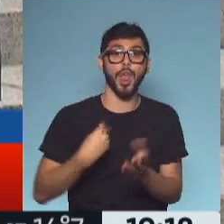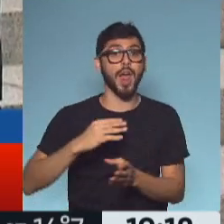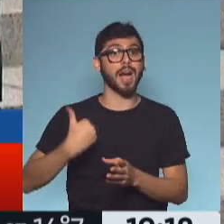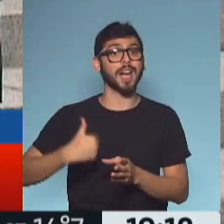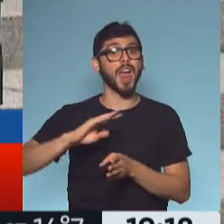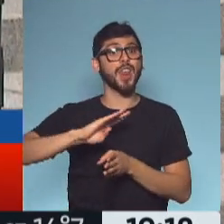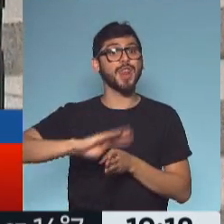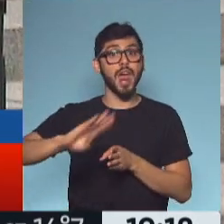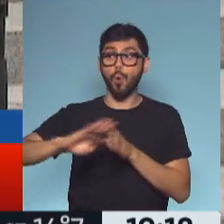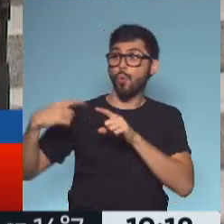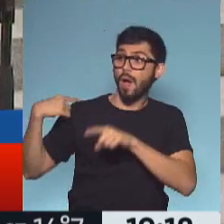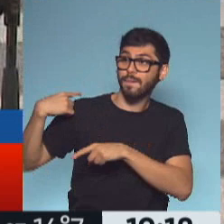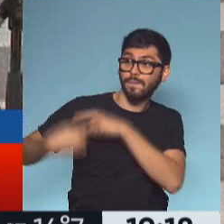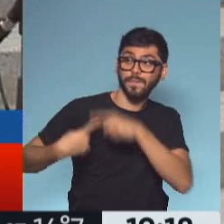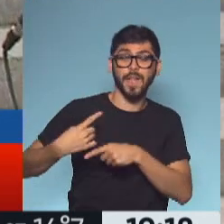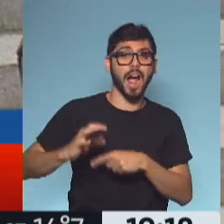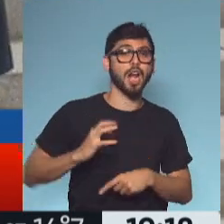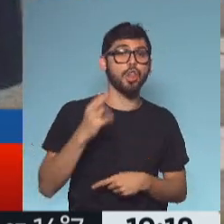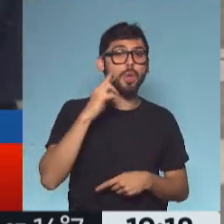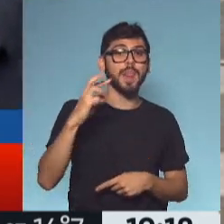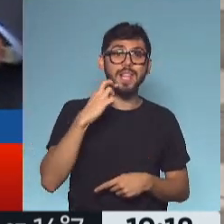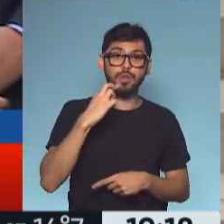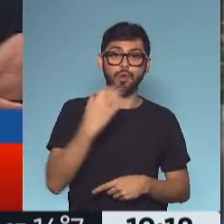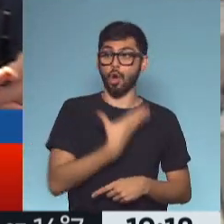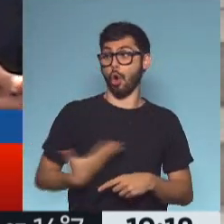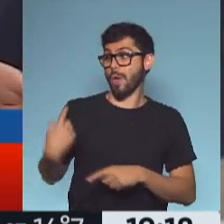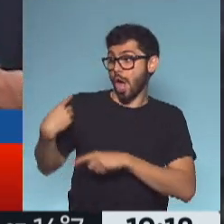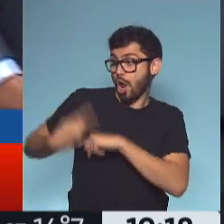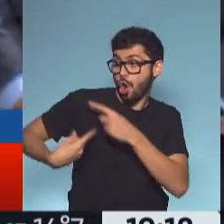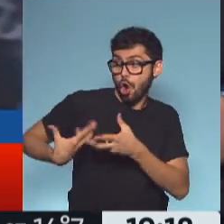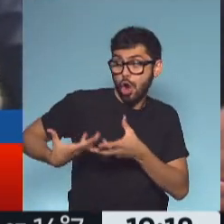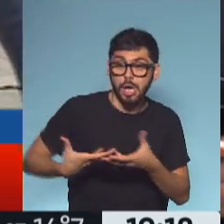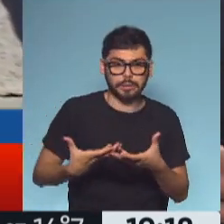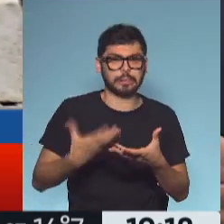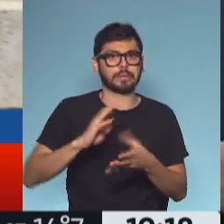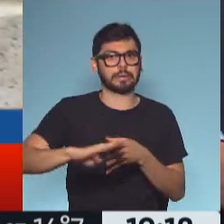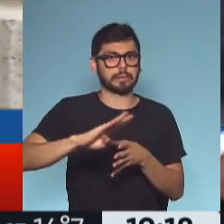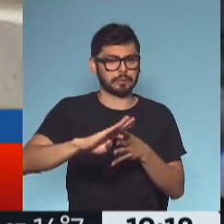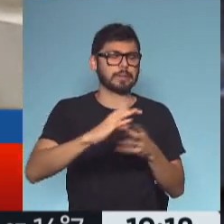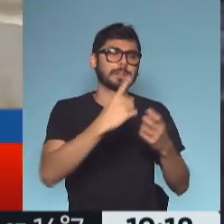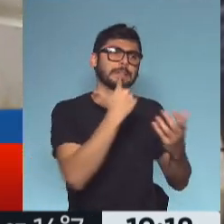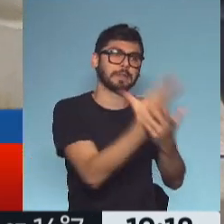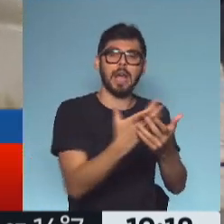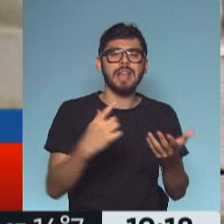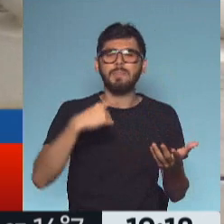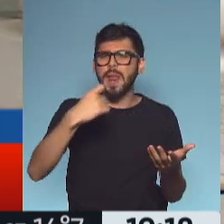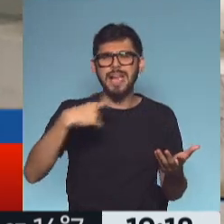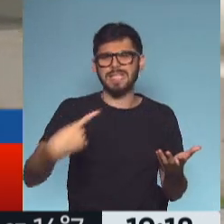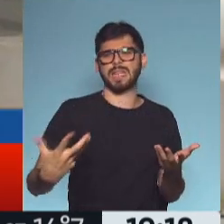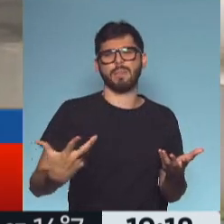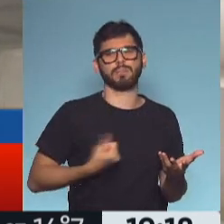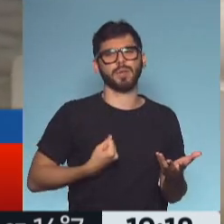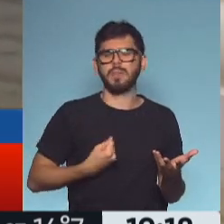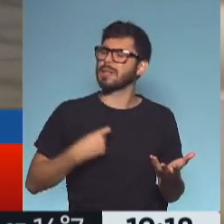la Argentina heredó en el año 2019, que nuestro gobierno heredó en el año 2019. Siempre España estuvo a nuestro lado, siempre